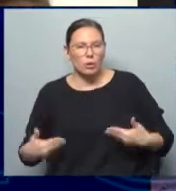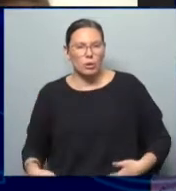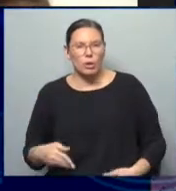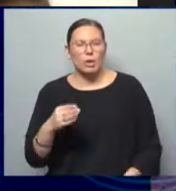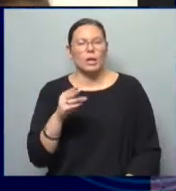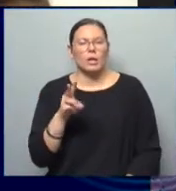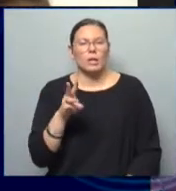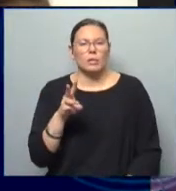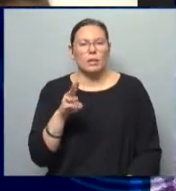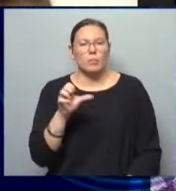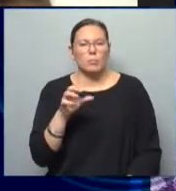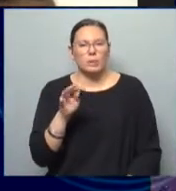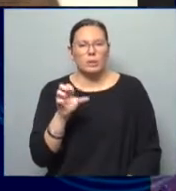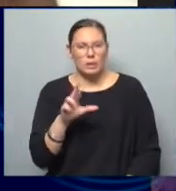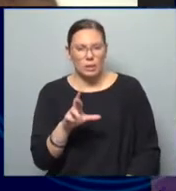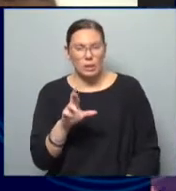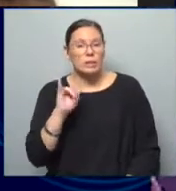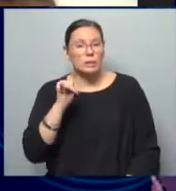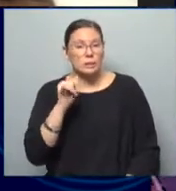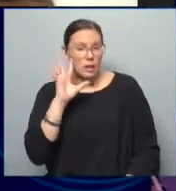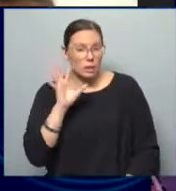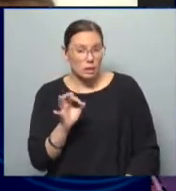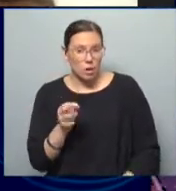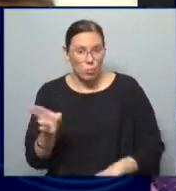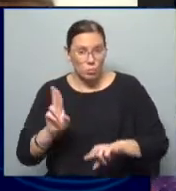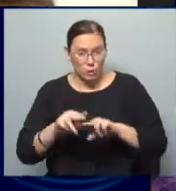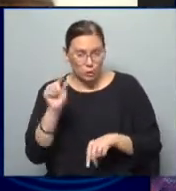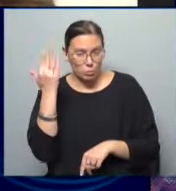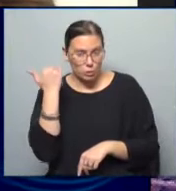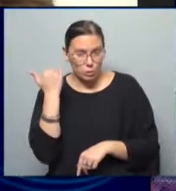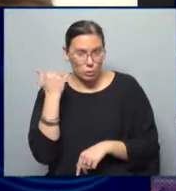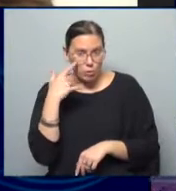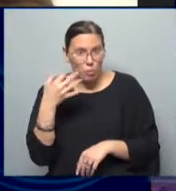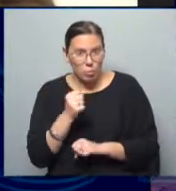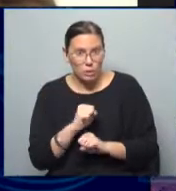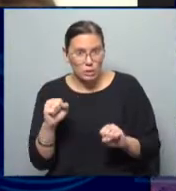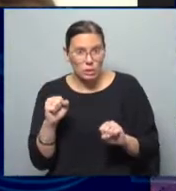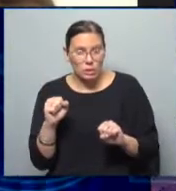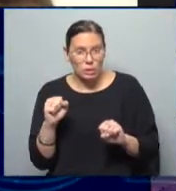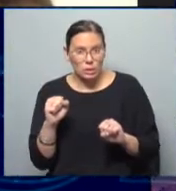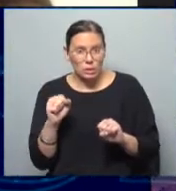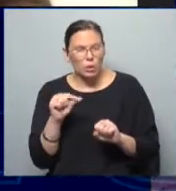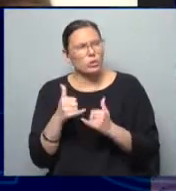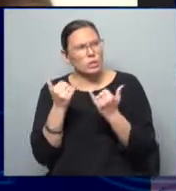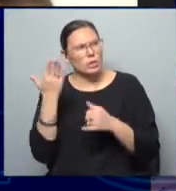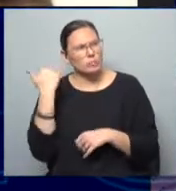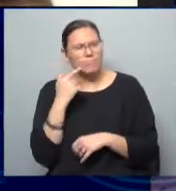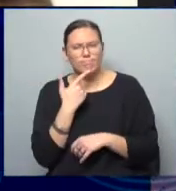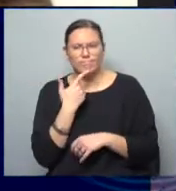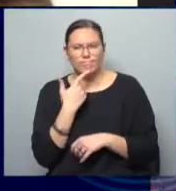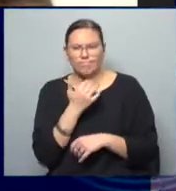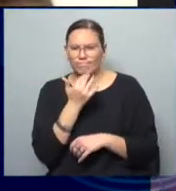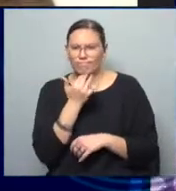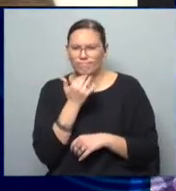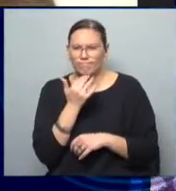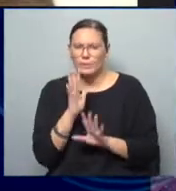Greenaway. Que, si no me equivoco, falleció hace poco Greenaway, ¿no? No es. O hace un tiempo, no sé. Ahí me meto